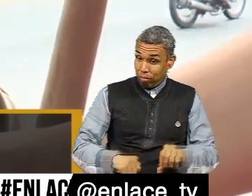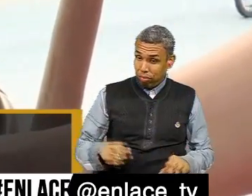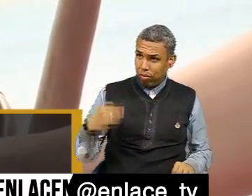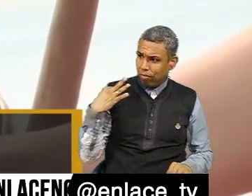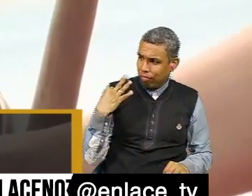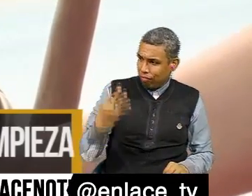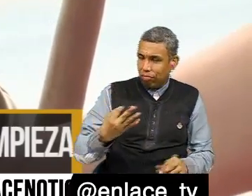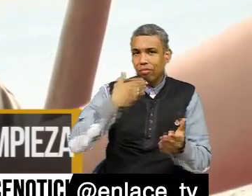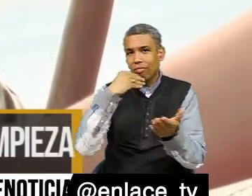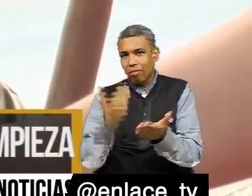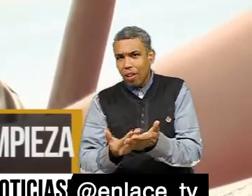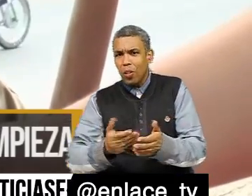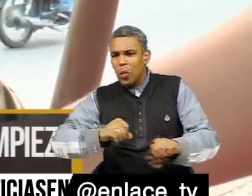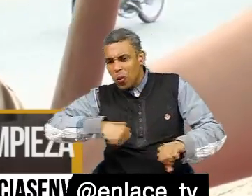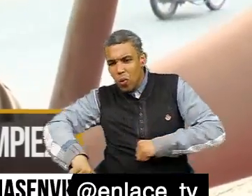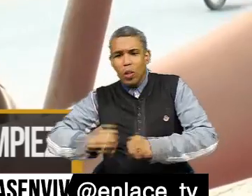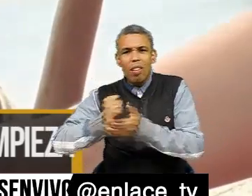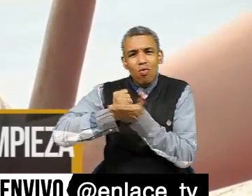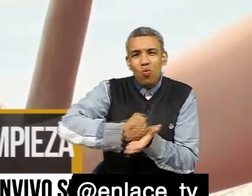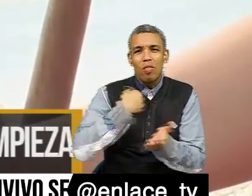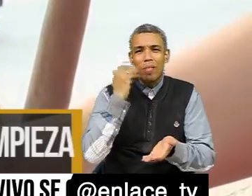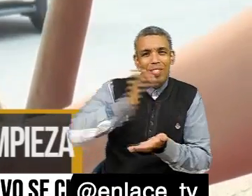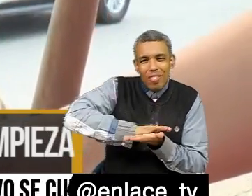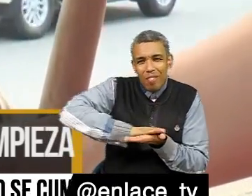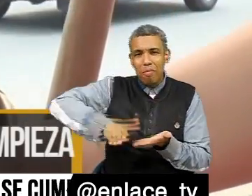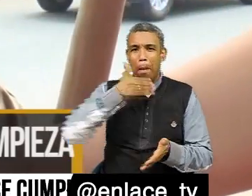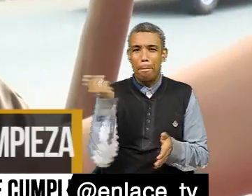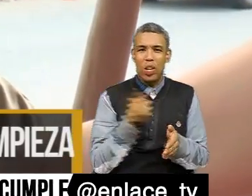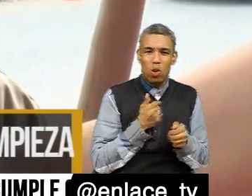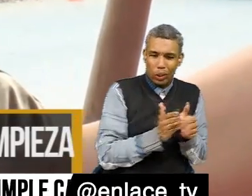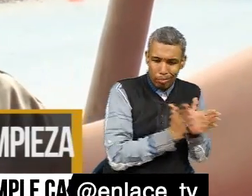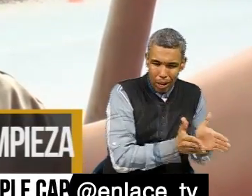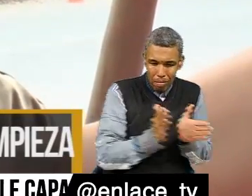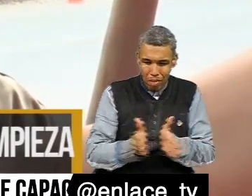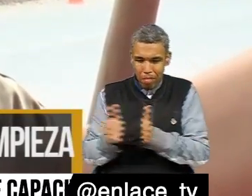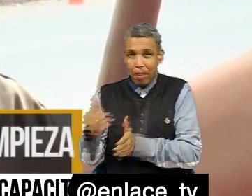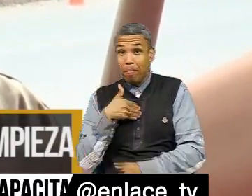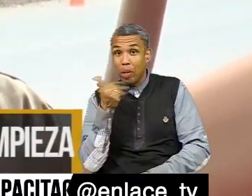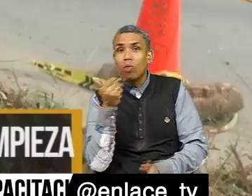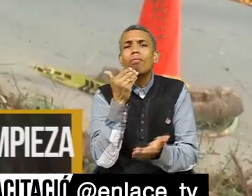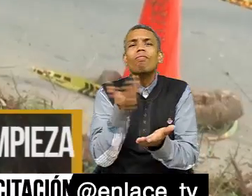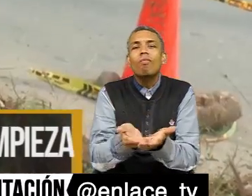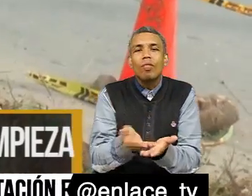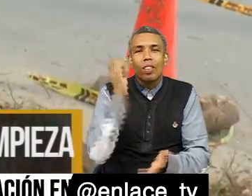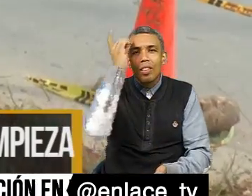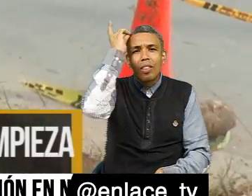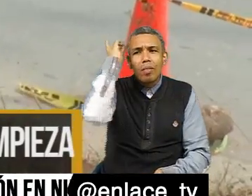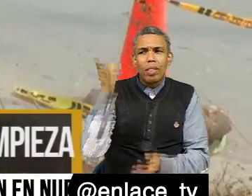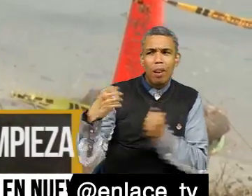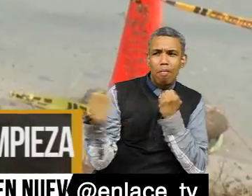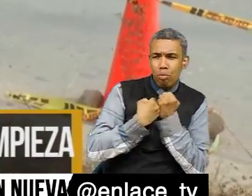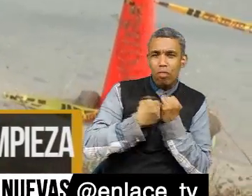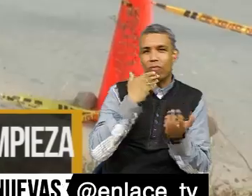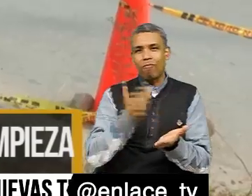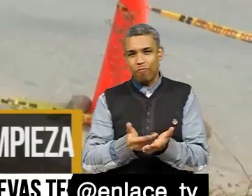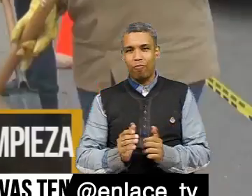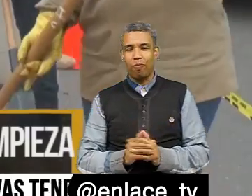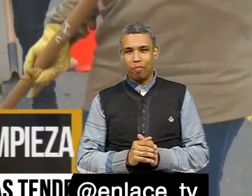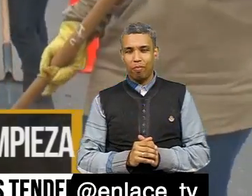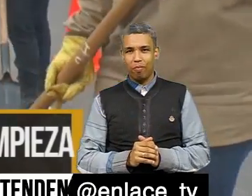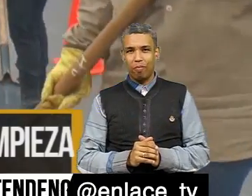nuestro Barranca Bermeja, una ciudad limpia y una ciudad mejor. Y le agradecemos al señor alcalde por su apoyo y porque no nos